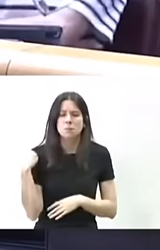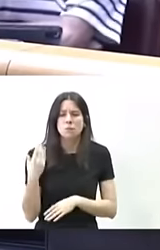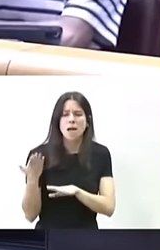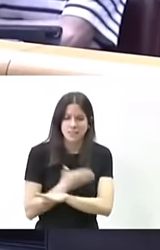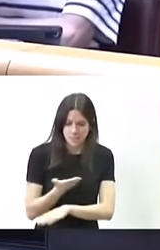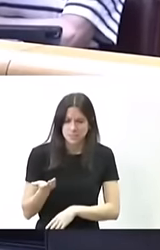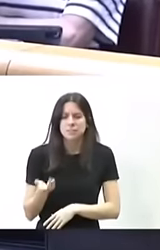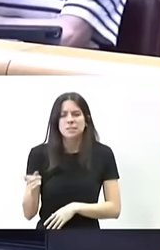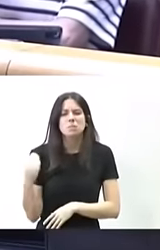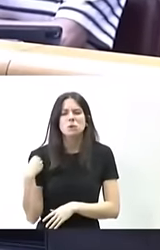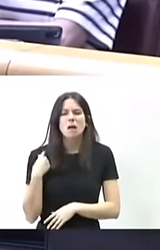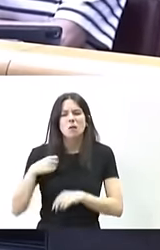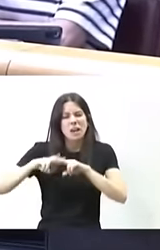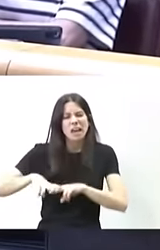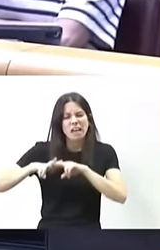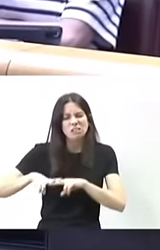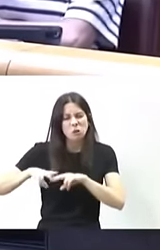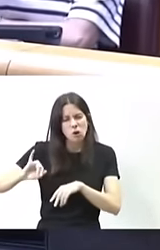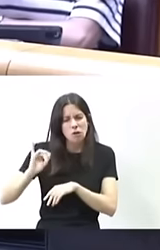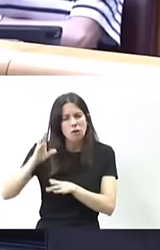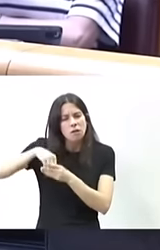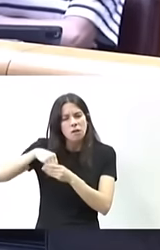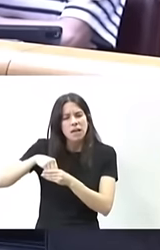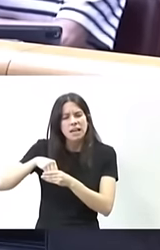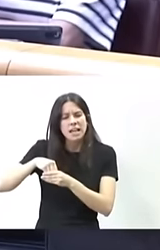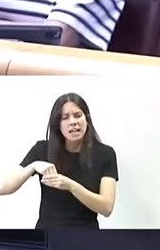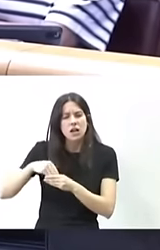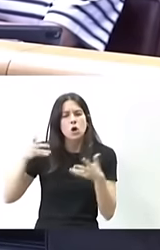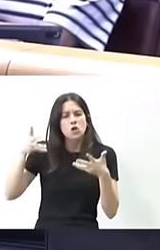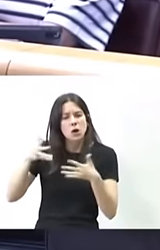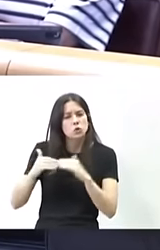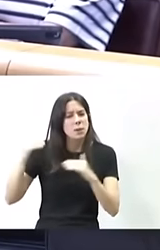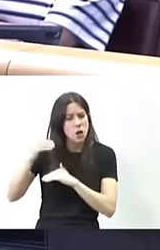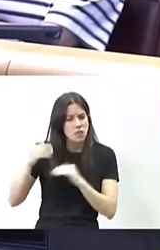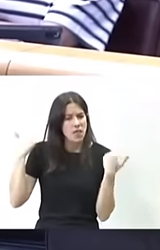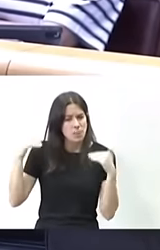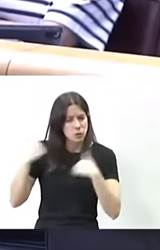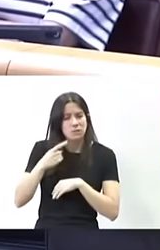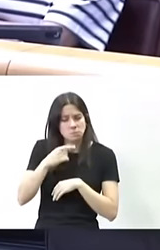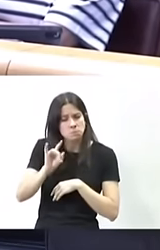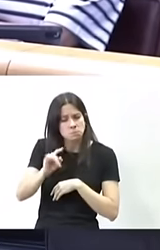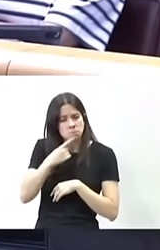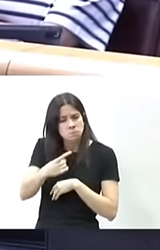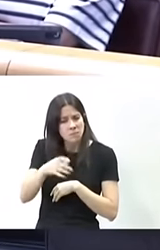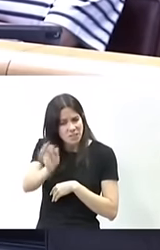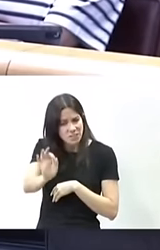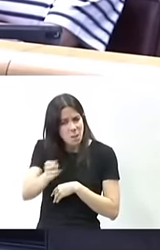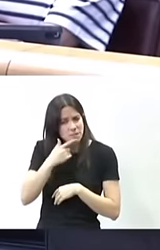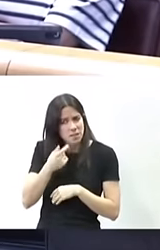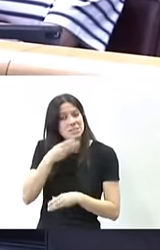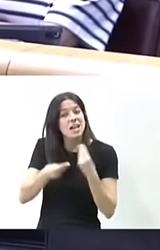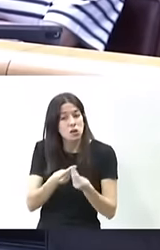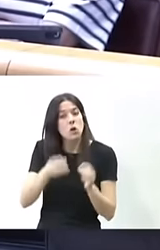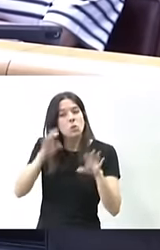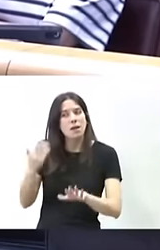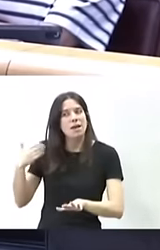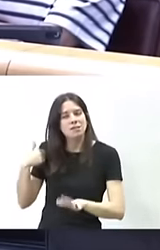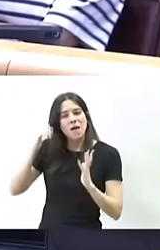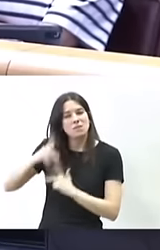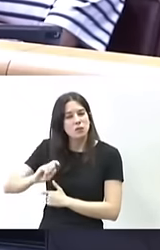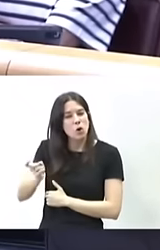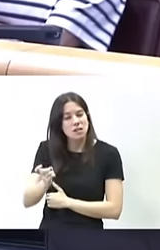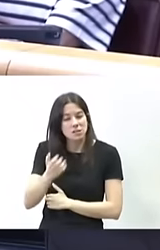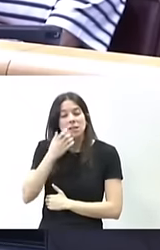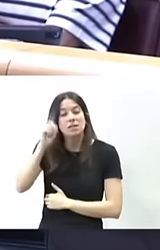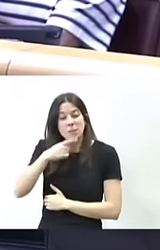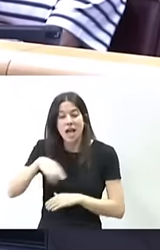usted me preguntaba sobre un registro que se había realizado en el Consejo Superior de Deporte. He de decirle que efectivamente se llevó a cabo como se ha llevado a cabo en otras administraciones, incluida el